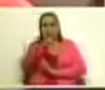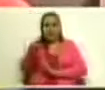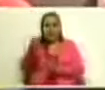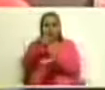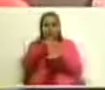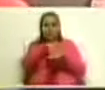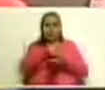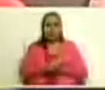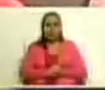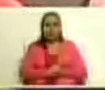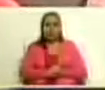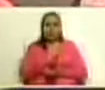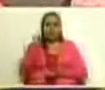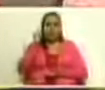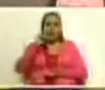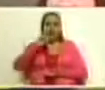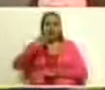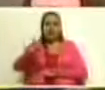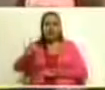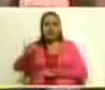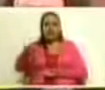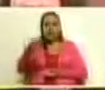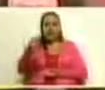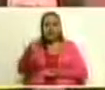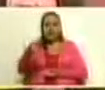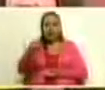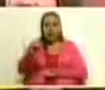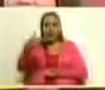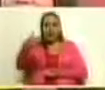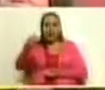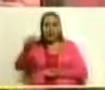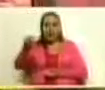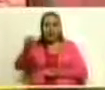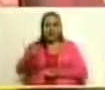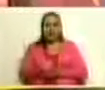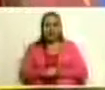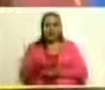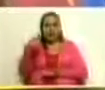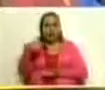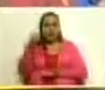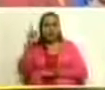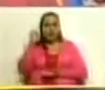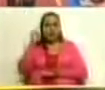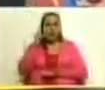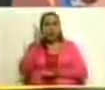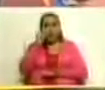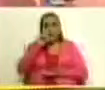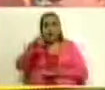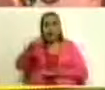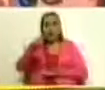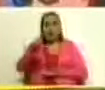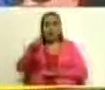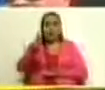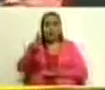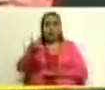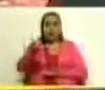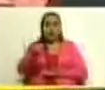a Joana, a Julio, a Génesis